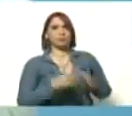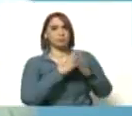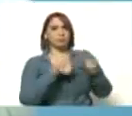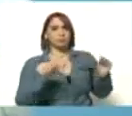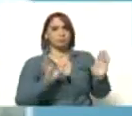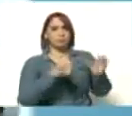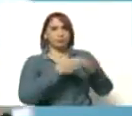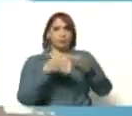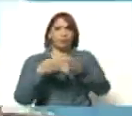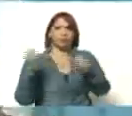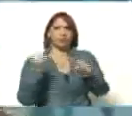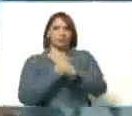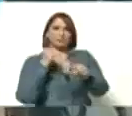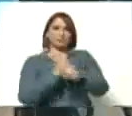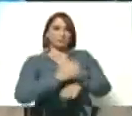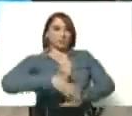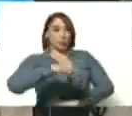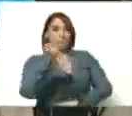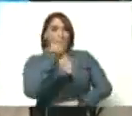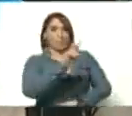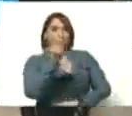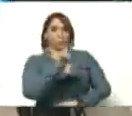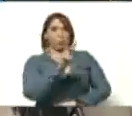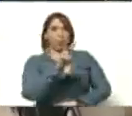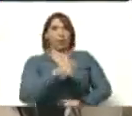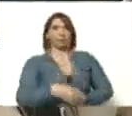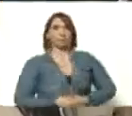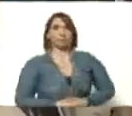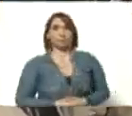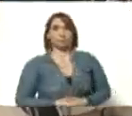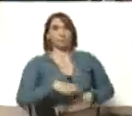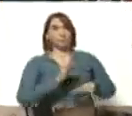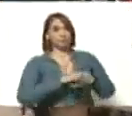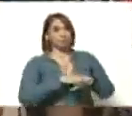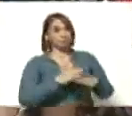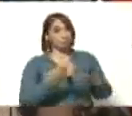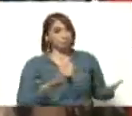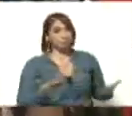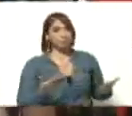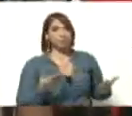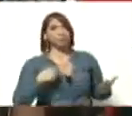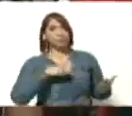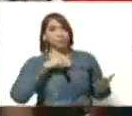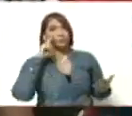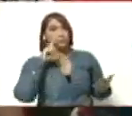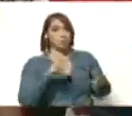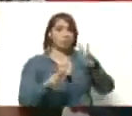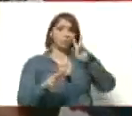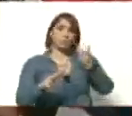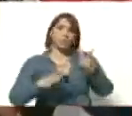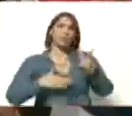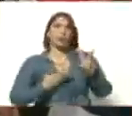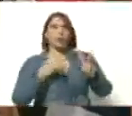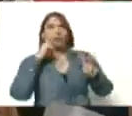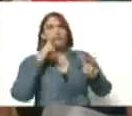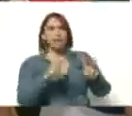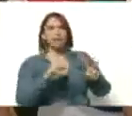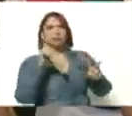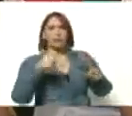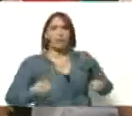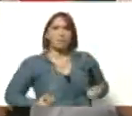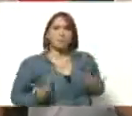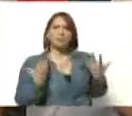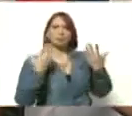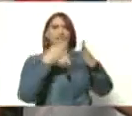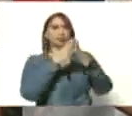trabajado a nivel nacional, vicepresidenta, porque bueno, aquí nos vemos, pero bueno, se puede vernos allí en expresión de todo